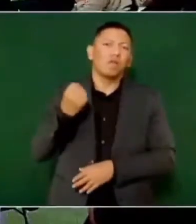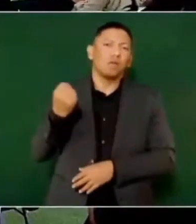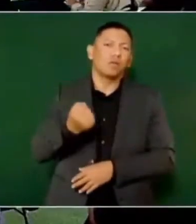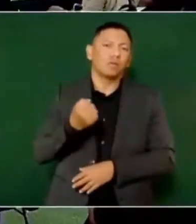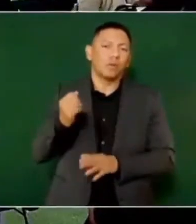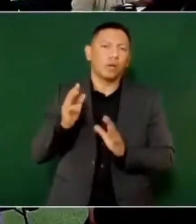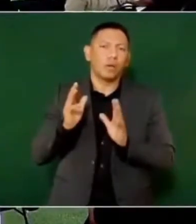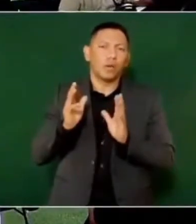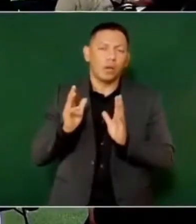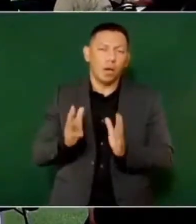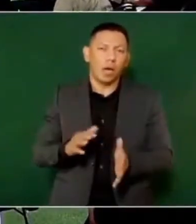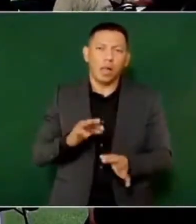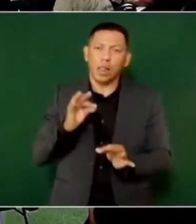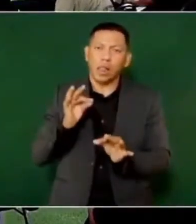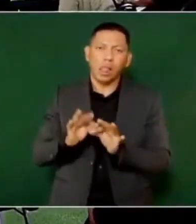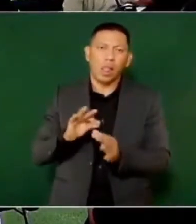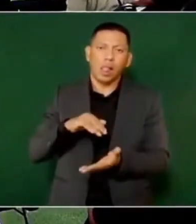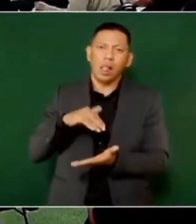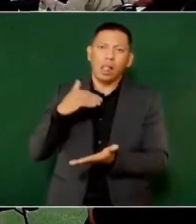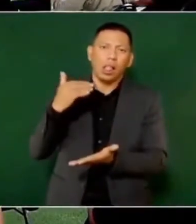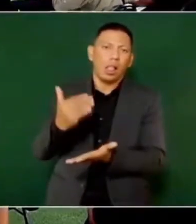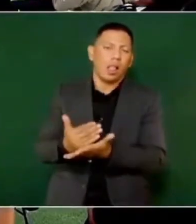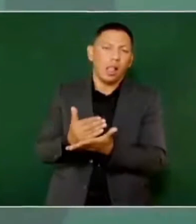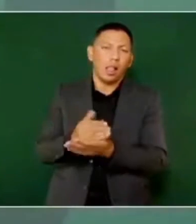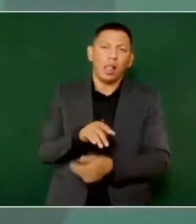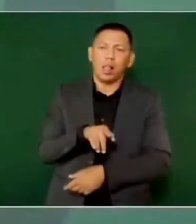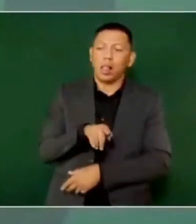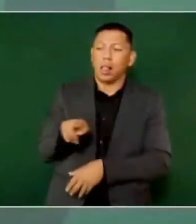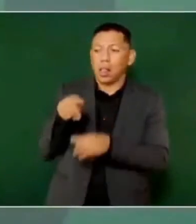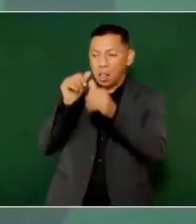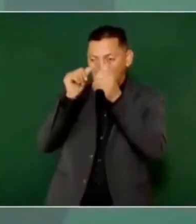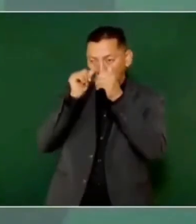ya nadie los toma en cuenta.